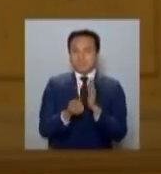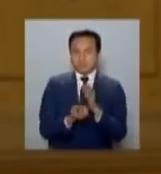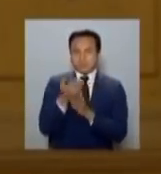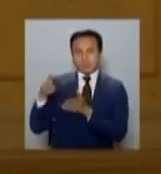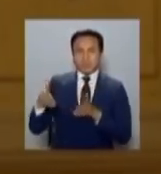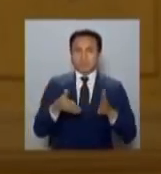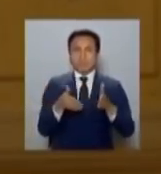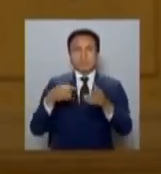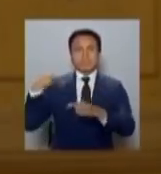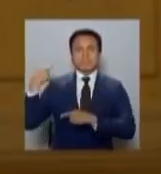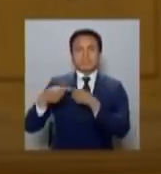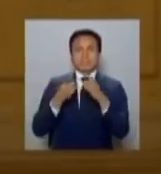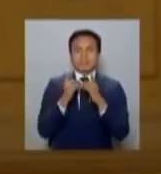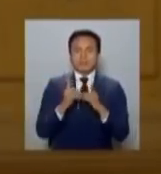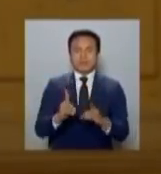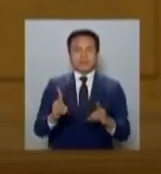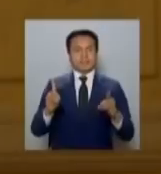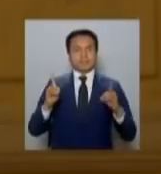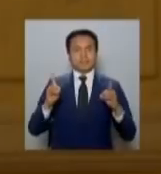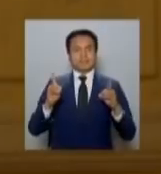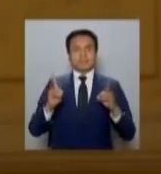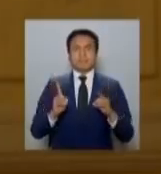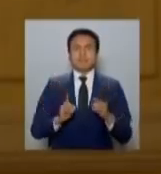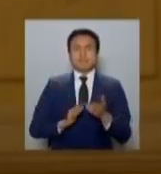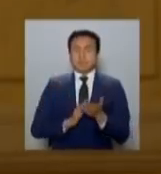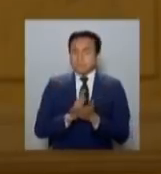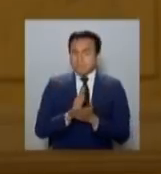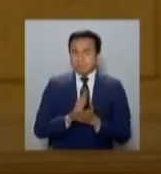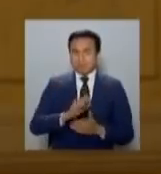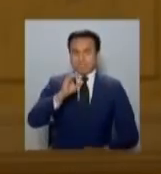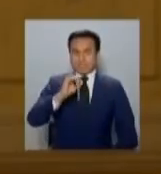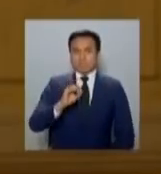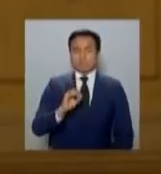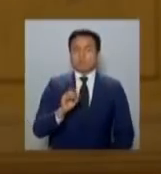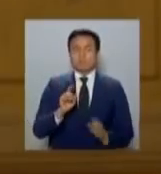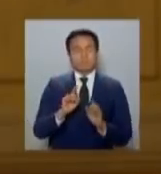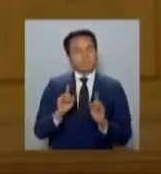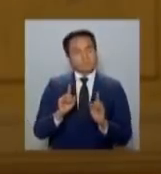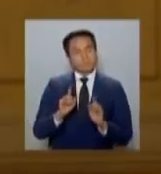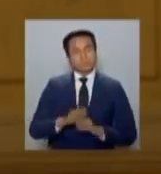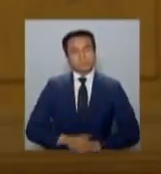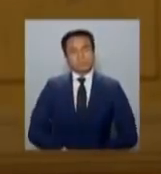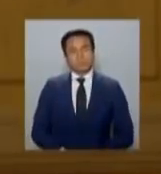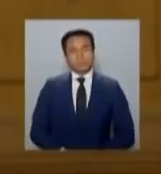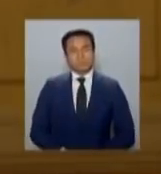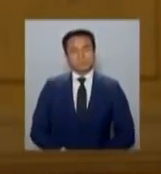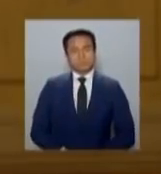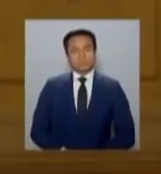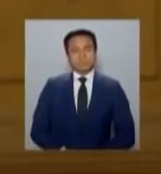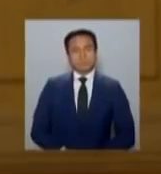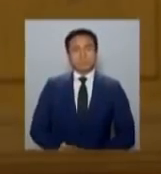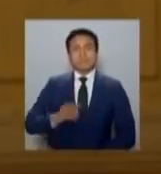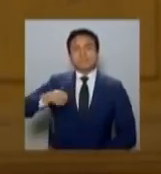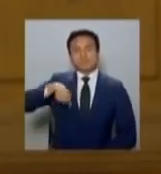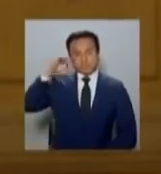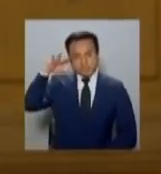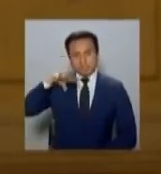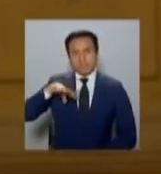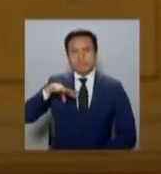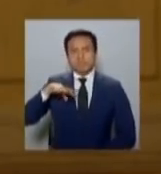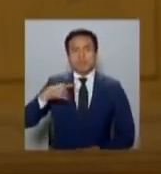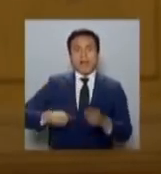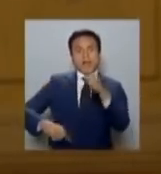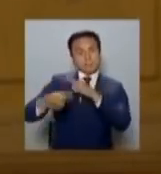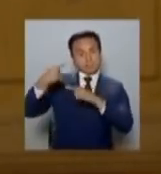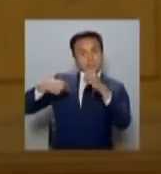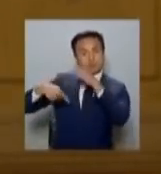hablando de la exconcertación. Claro, dicen que en todo caso el presidente electo ya ha dado varios pasos para la designación de esos 39 nombres. Según aseguran algunos de